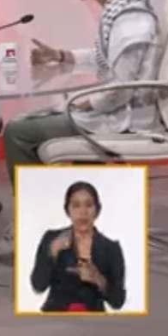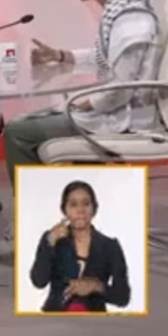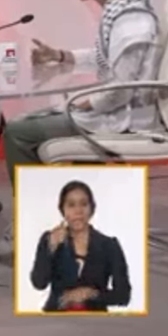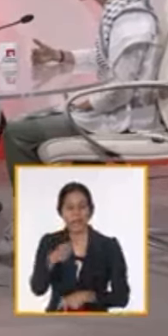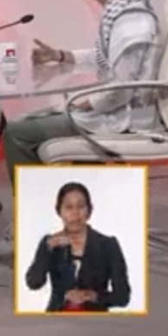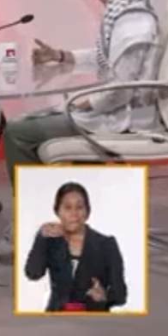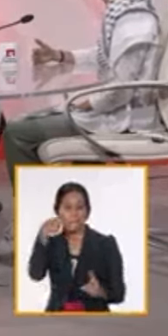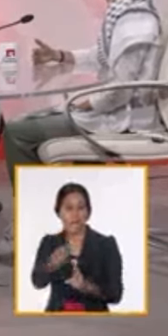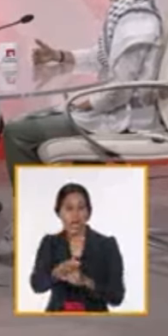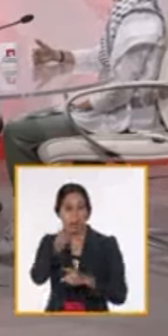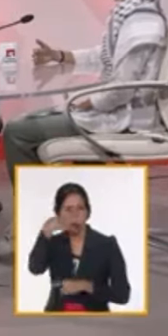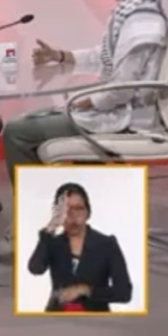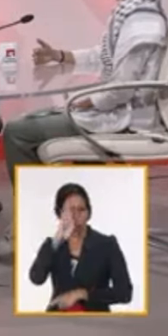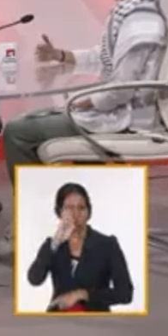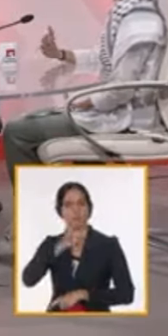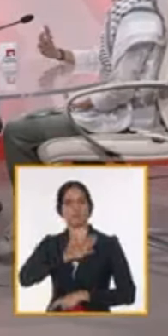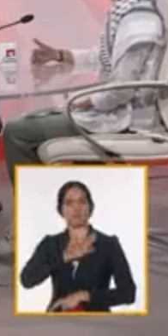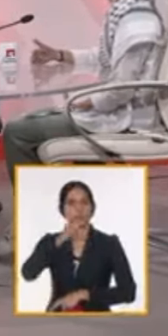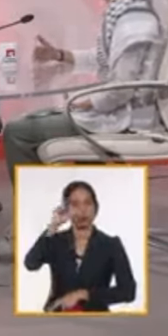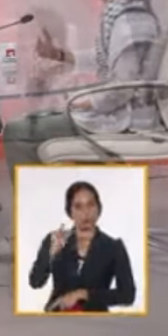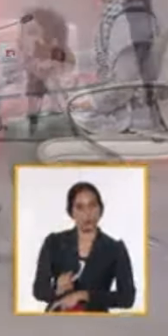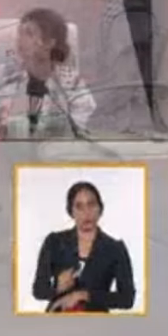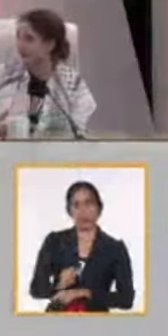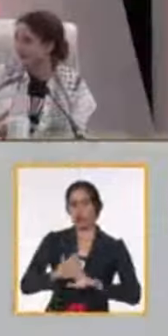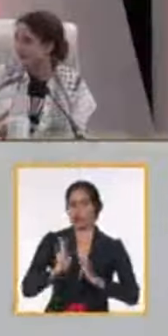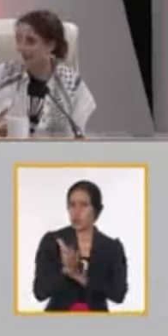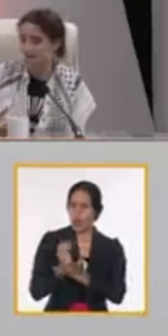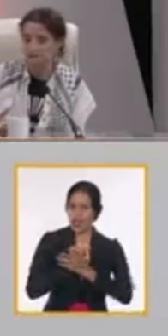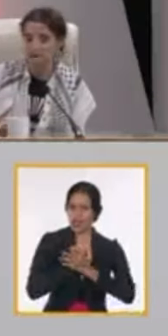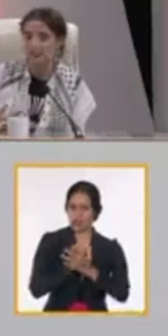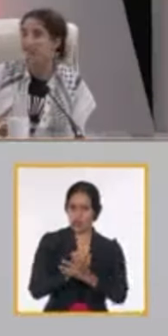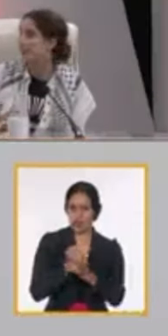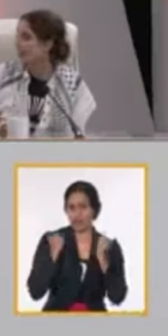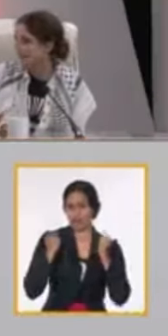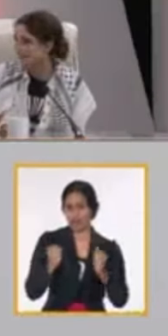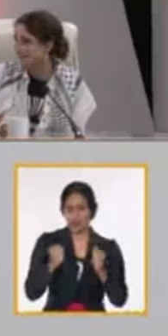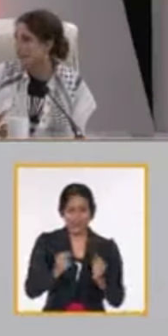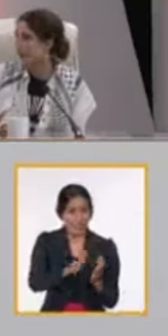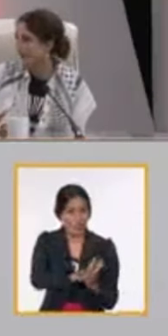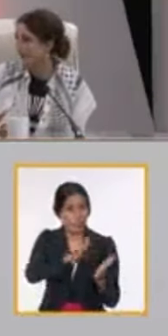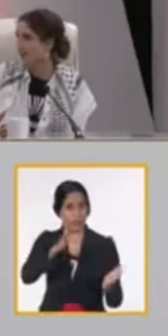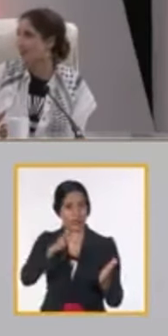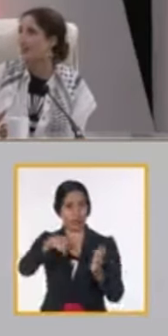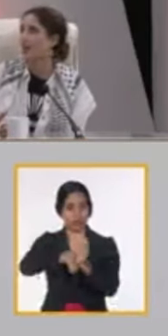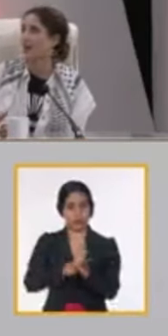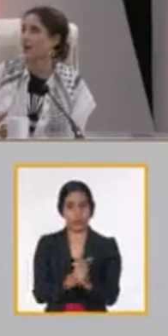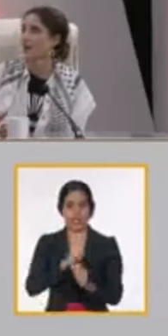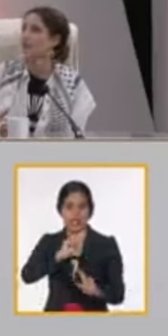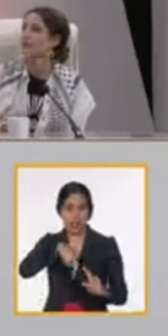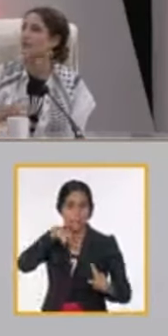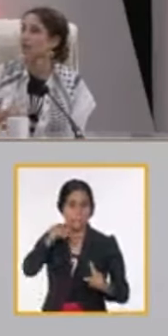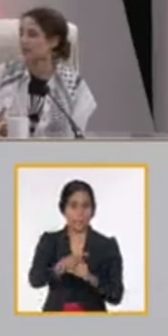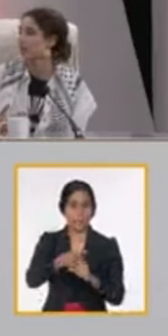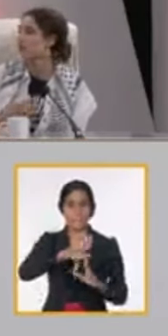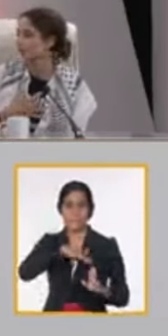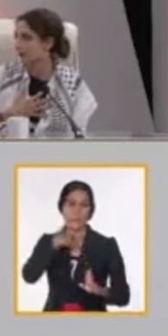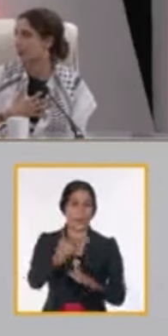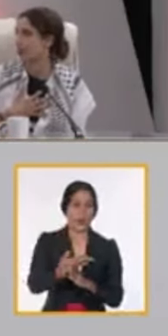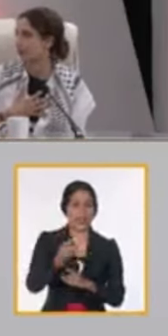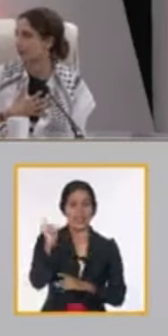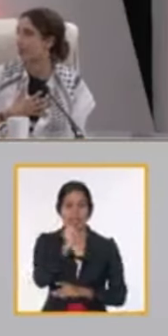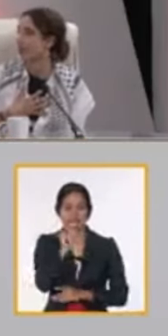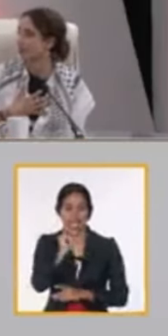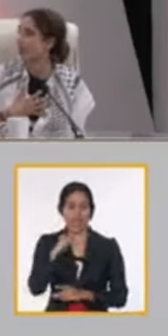muestran una fuerte solidaridad con Palestina, un compromiso fuerte después de 6 décadas de bloqueo.